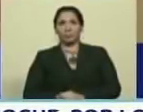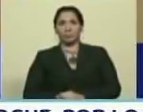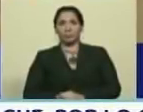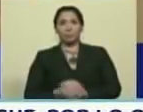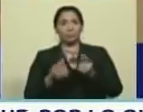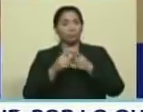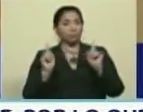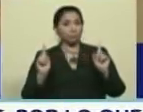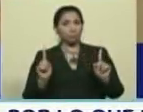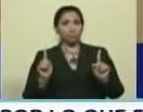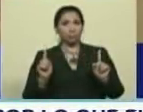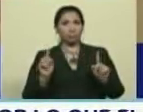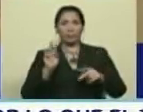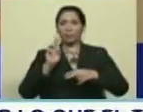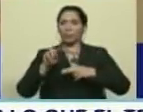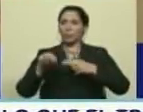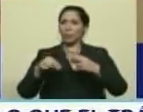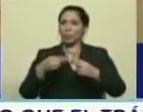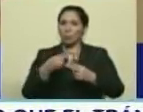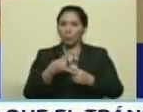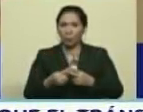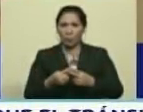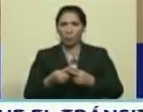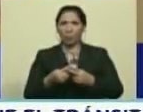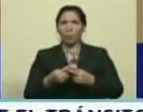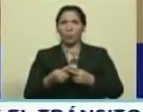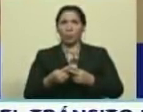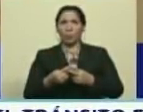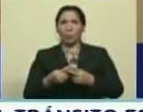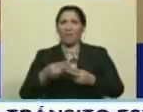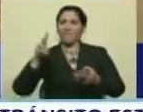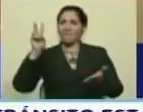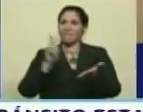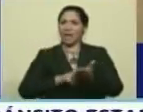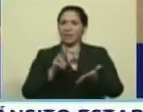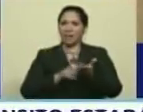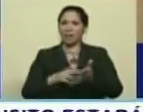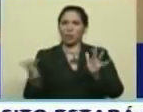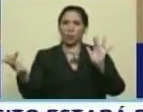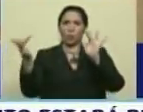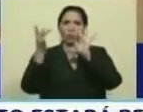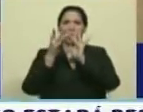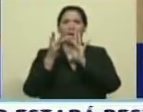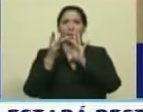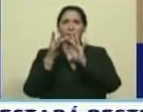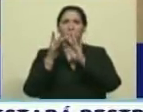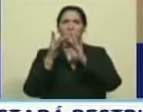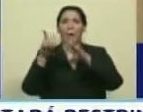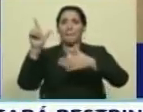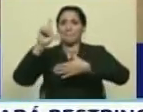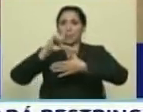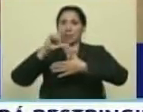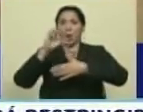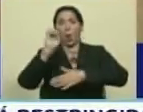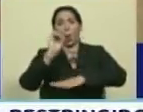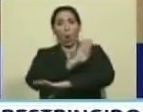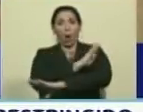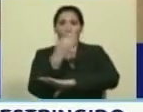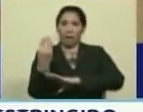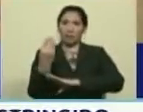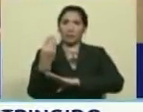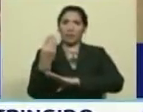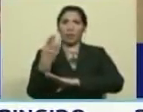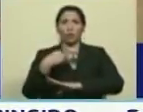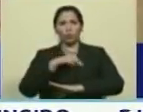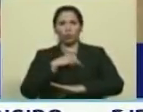Pero nunca hubo un verdadero contacto entre América Latina y el Caribe. En muchas ocasiones tratamos de